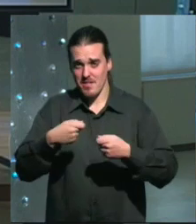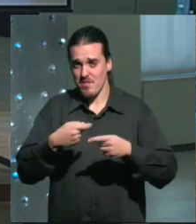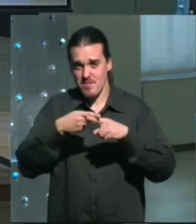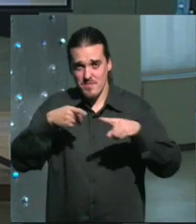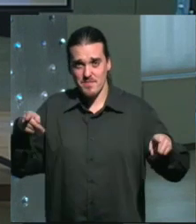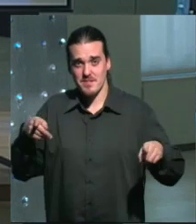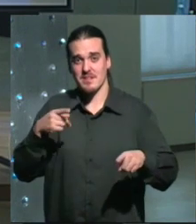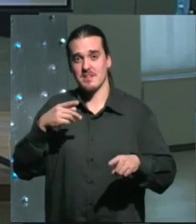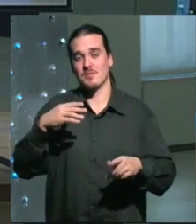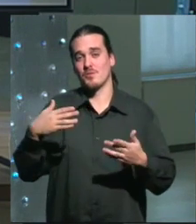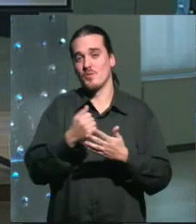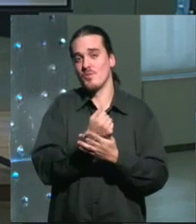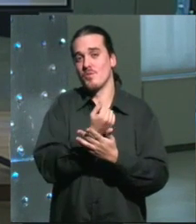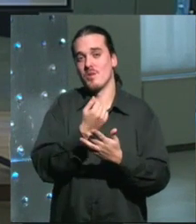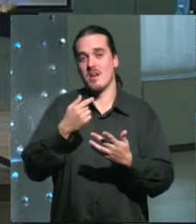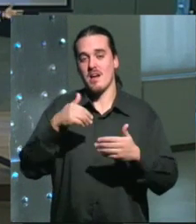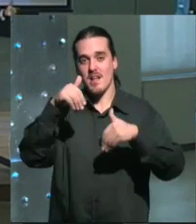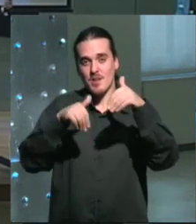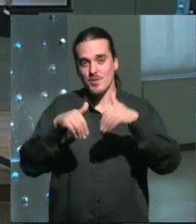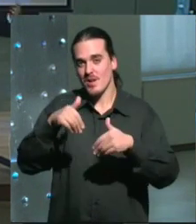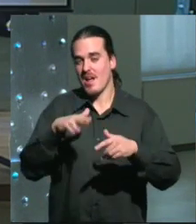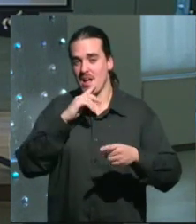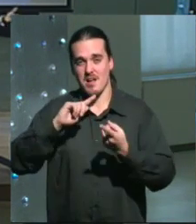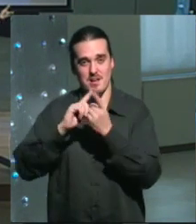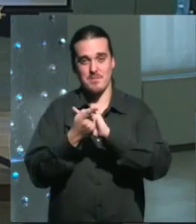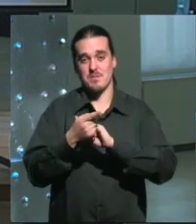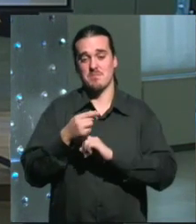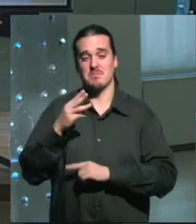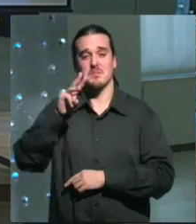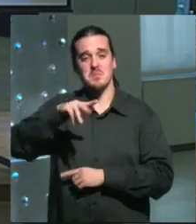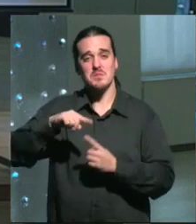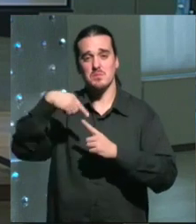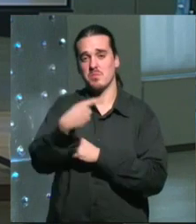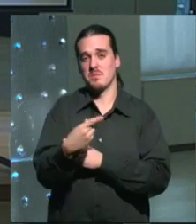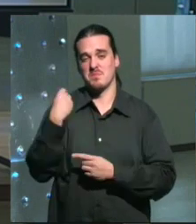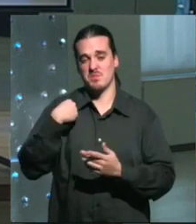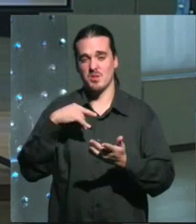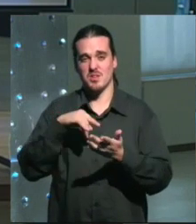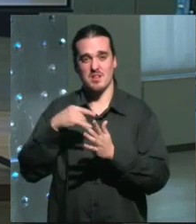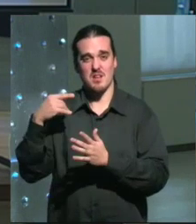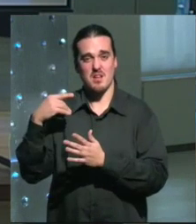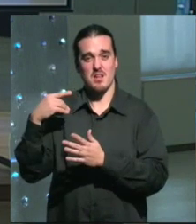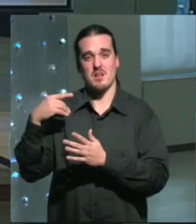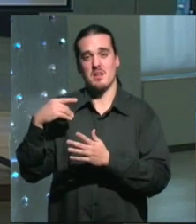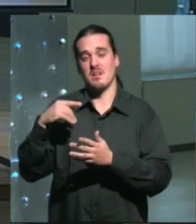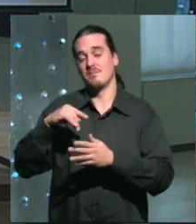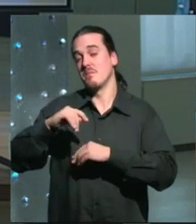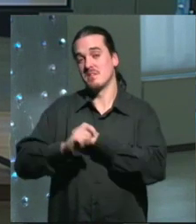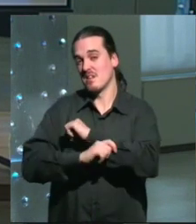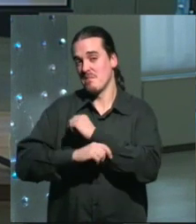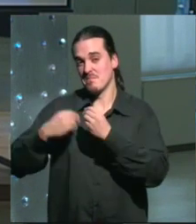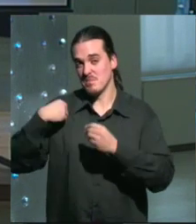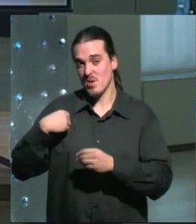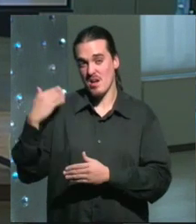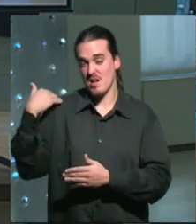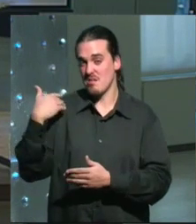las condiciones del electorado habían cambiado. Y 3 meses después no tenía sentido seguir adelante con la misma estrategia. Las nuevas tecnologías, y particularmente este